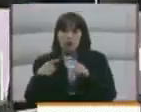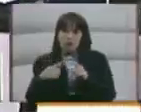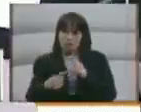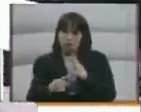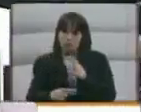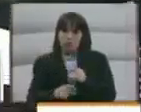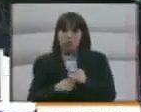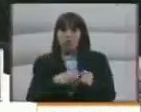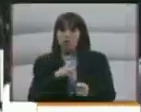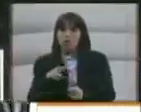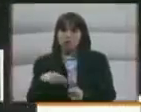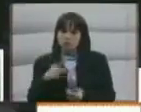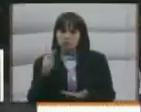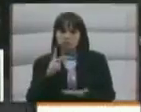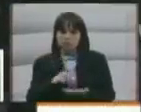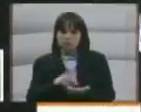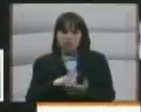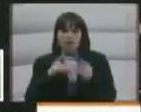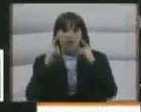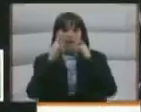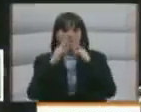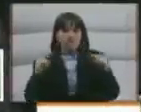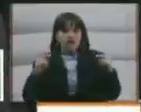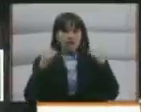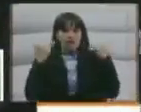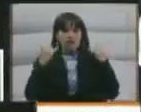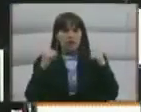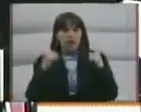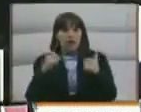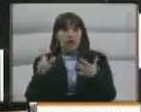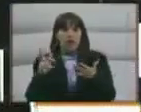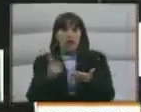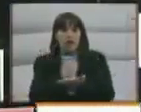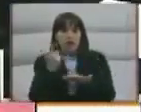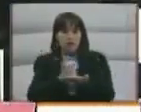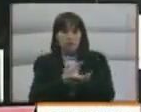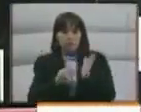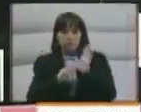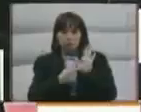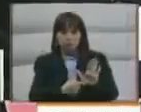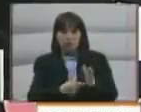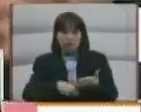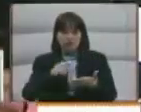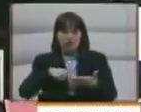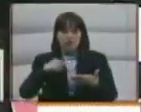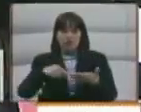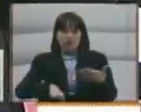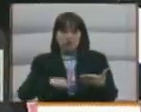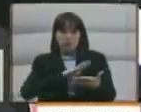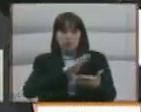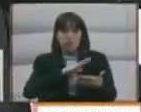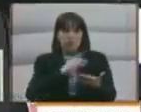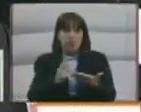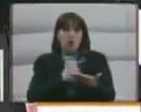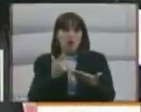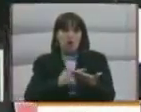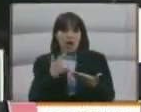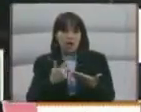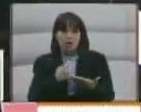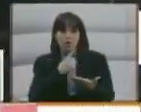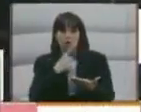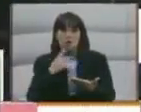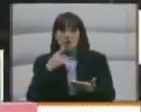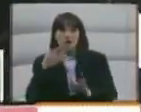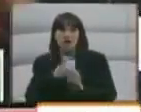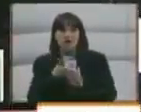estuvimos en la Feria del Libro presentando y firmando este libro en común que se llama La Cuestión Colombo-Venezolana.